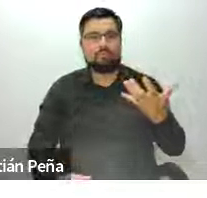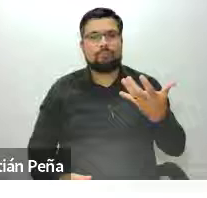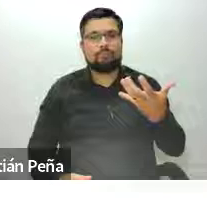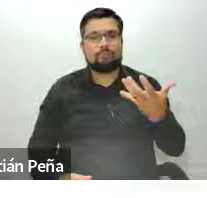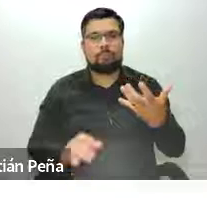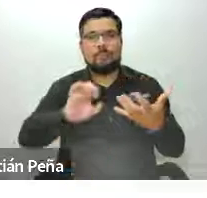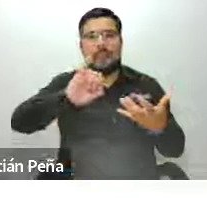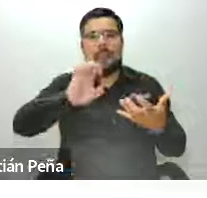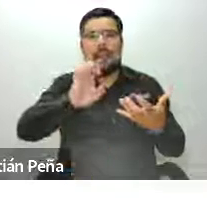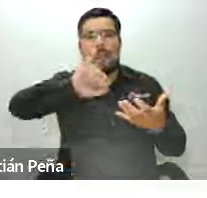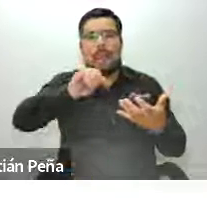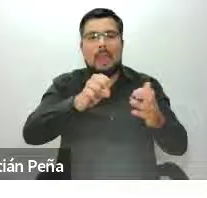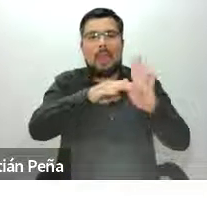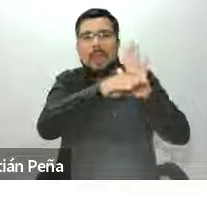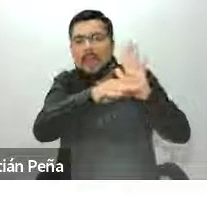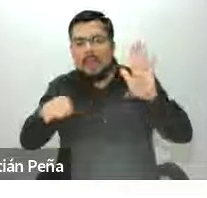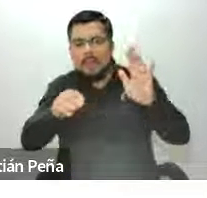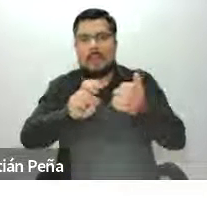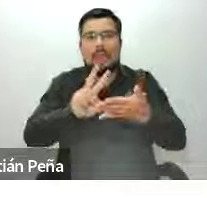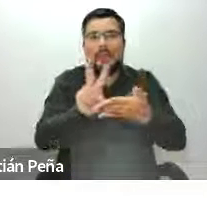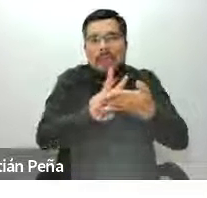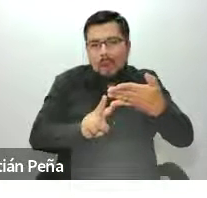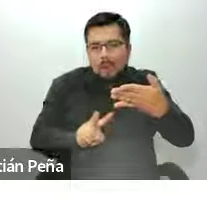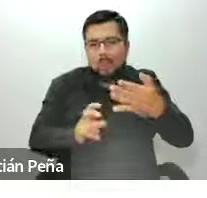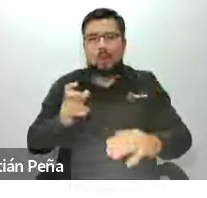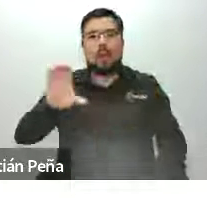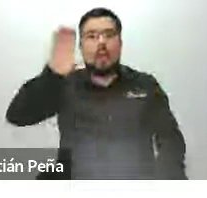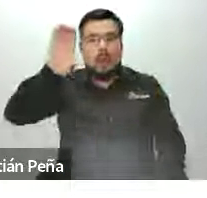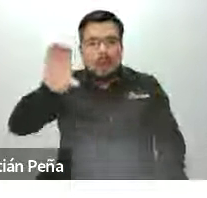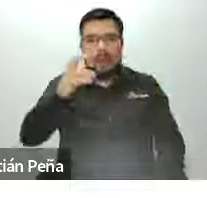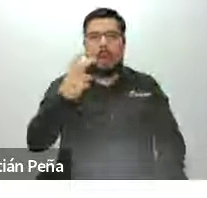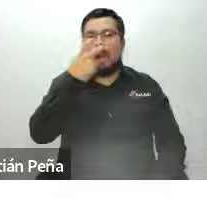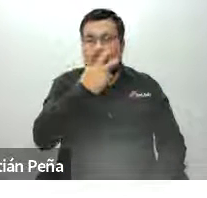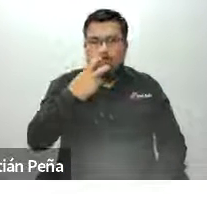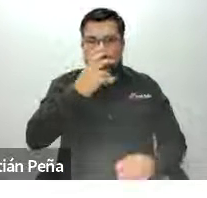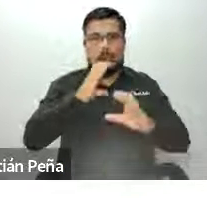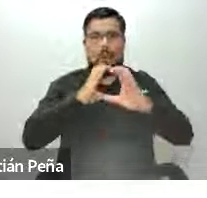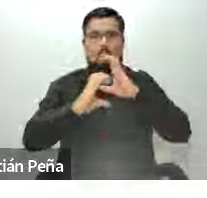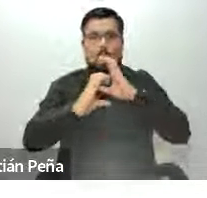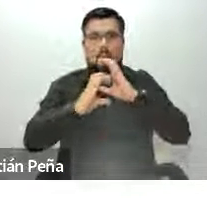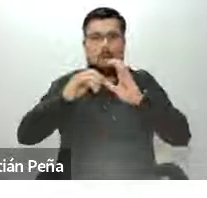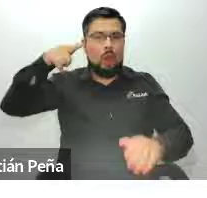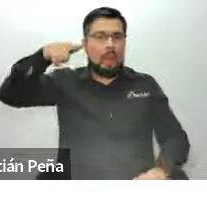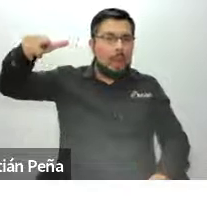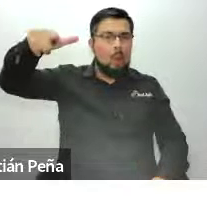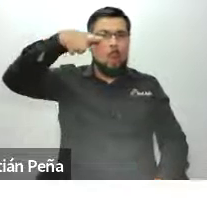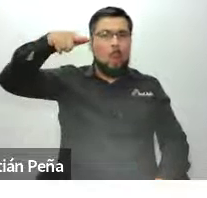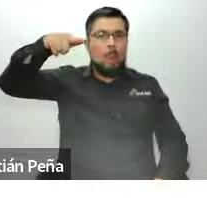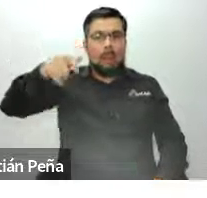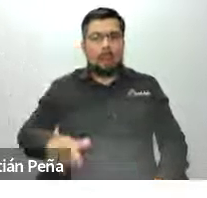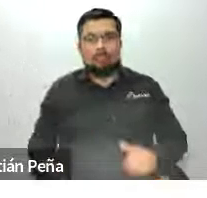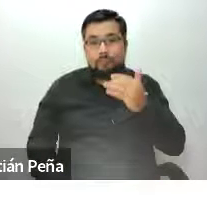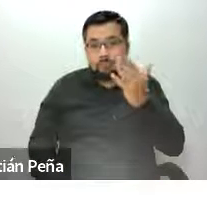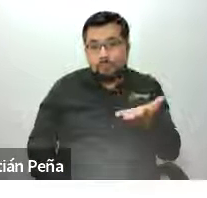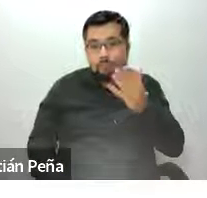este caso es el eje de lectura de la asignatura de lenguaje y comunicación, es la progresión 4 de la asignatura